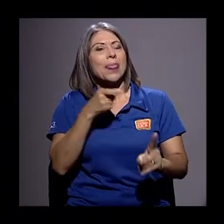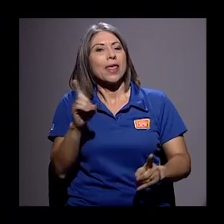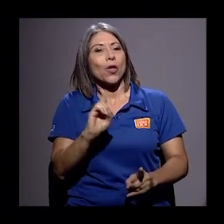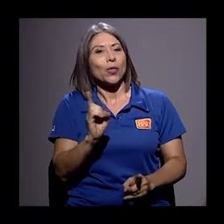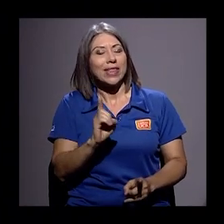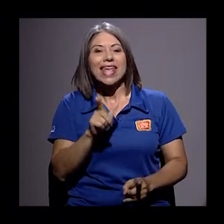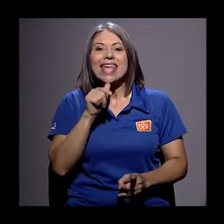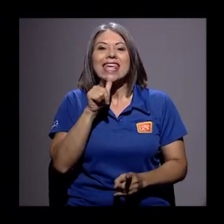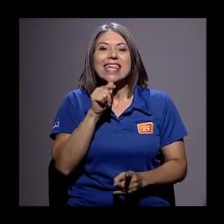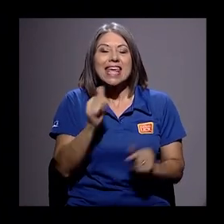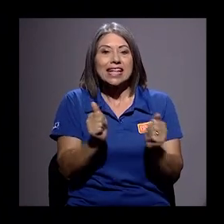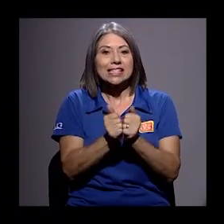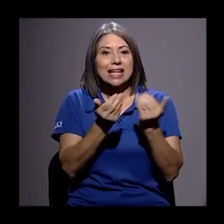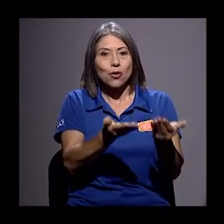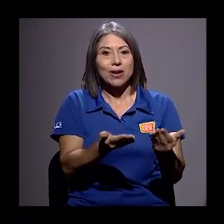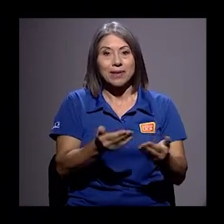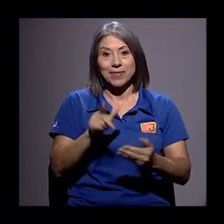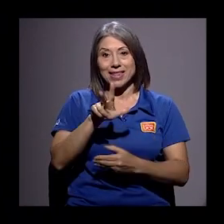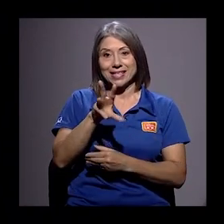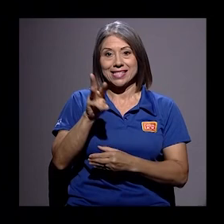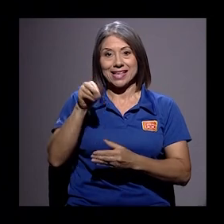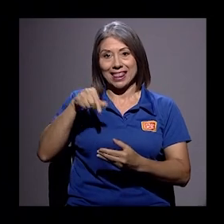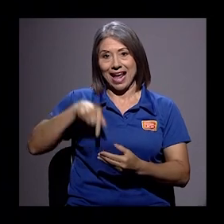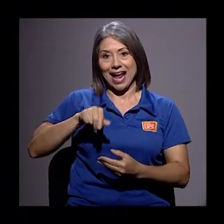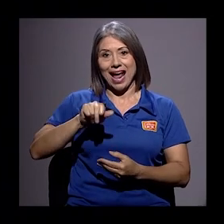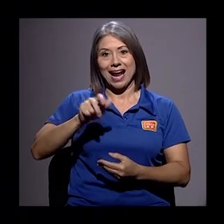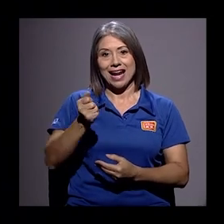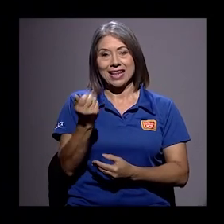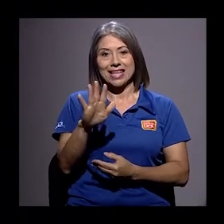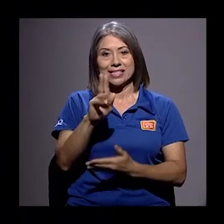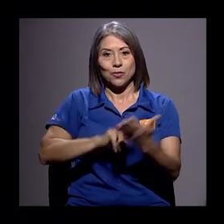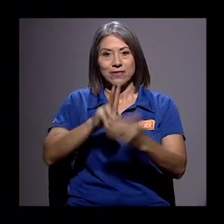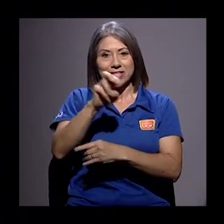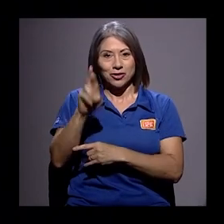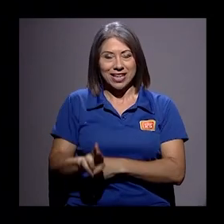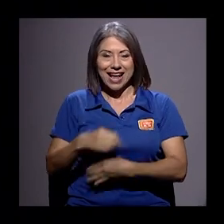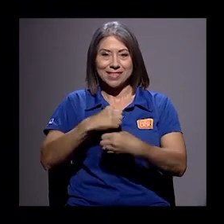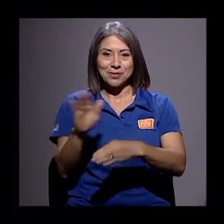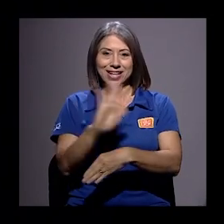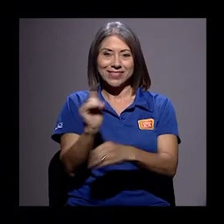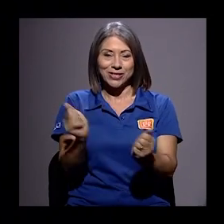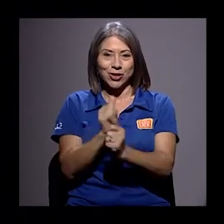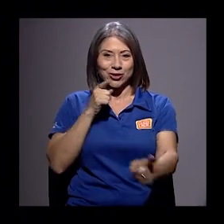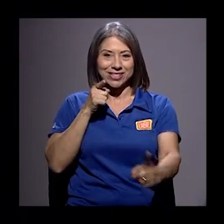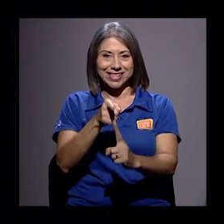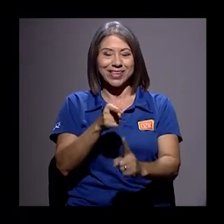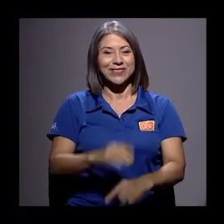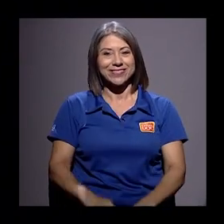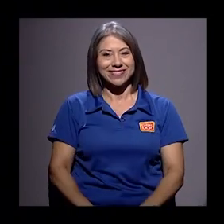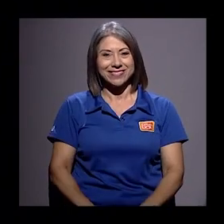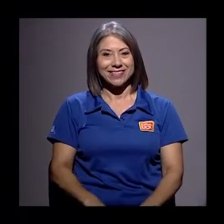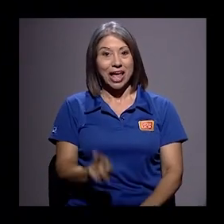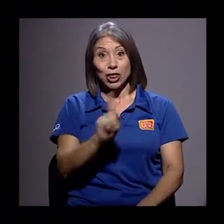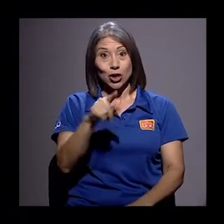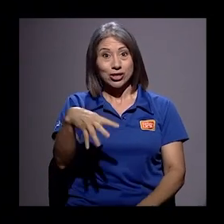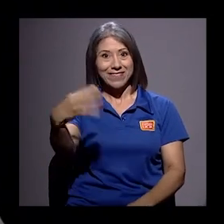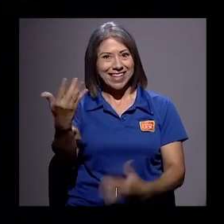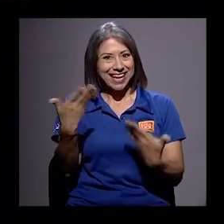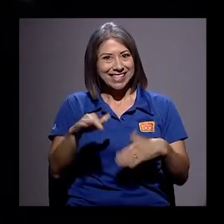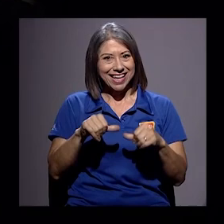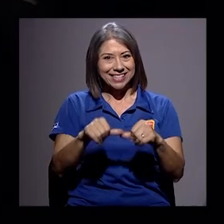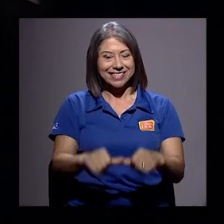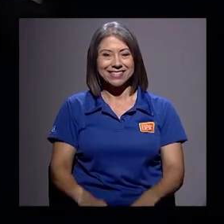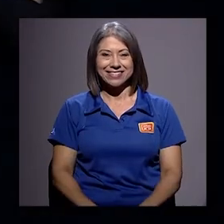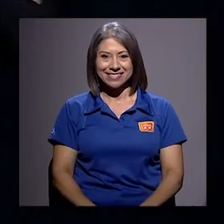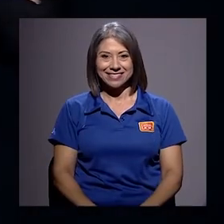y quiénes están detrás de él estamos entre 60 acá en el canal 15 universidad de costa rica donde hacemos televisión con sentido no se vaya ya que si